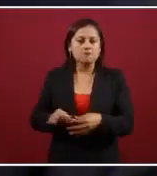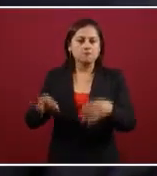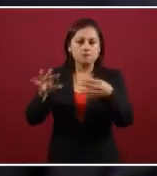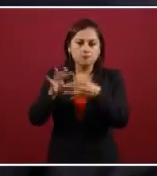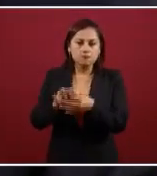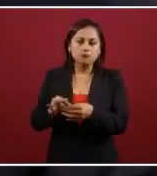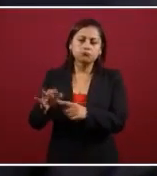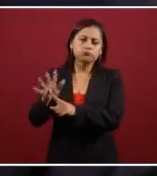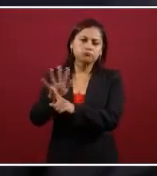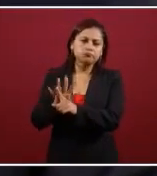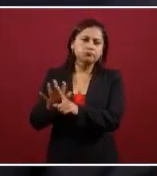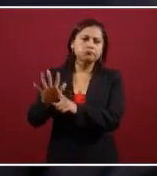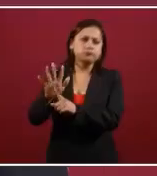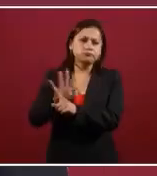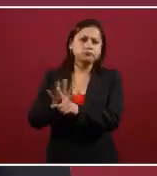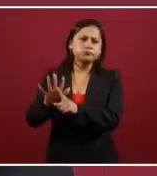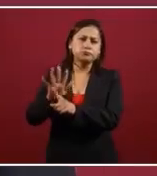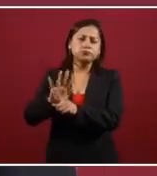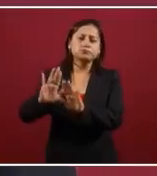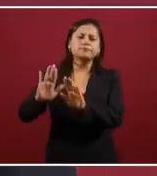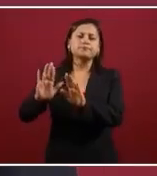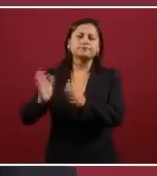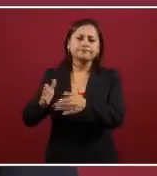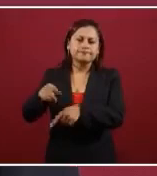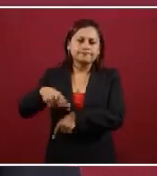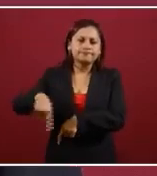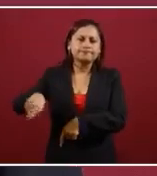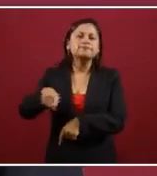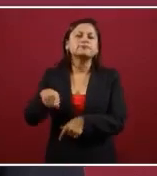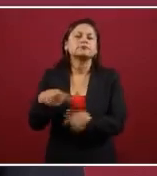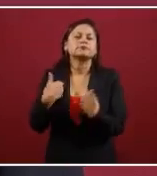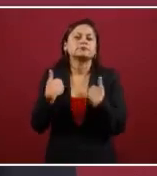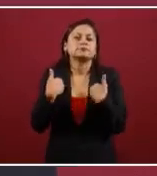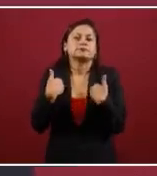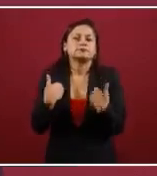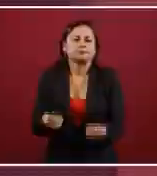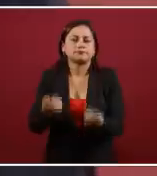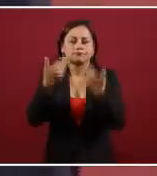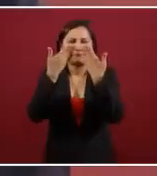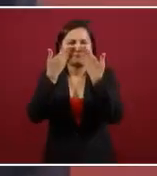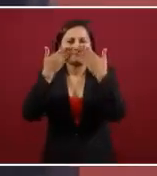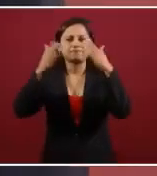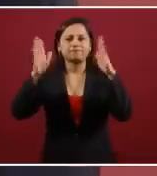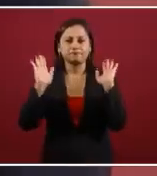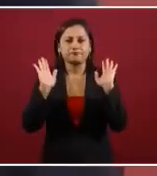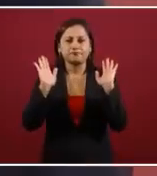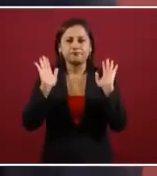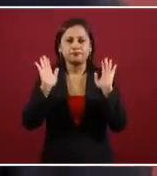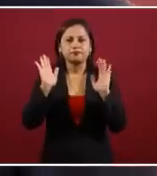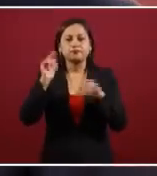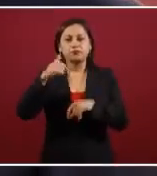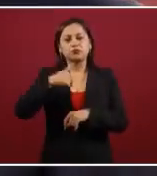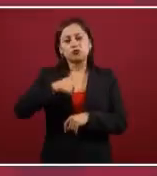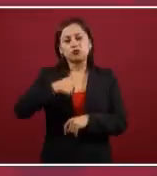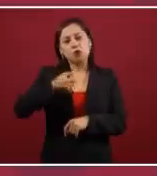Yo soy más partidario de eso. Yo creo que vamos a tener pronto una sociedad mejor